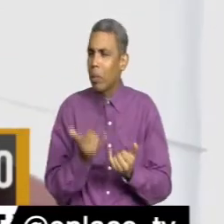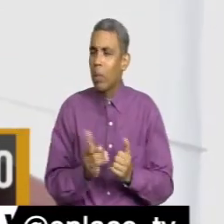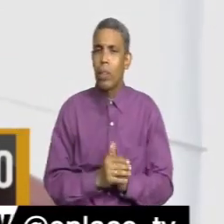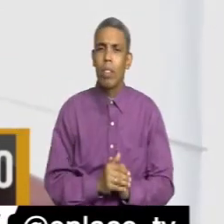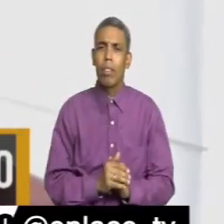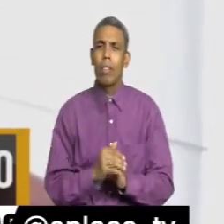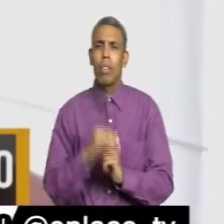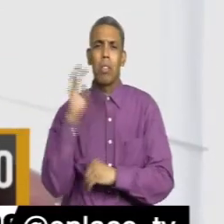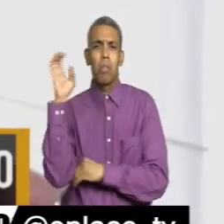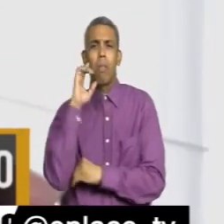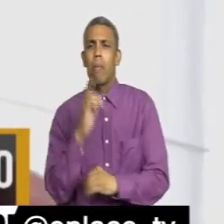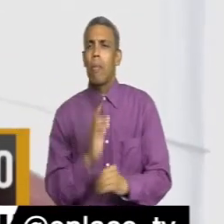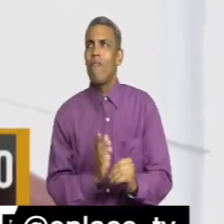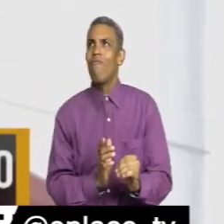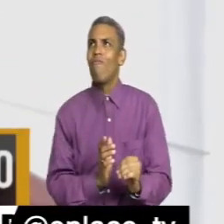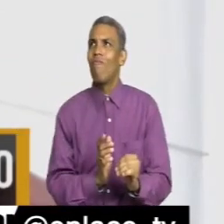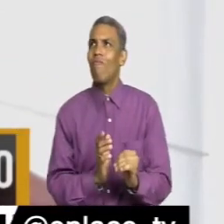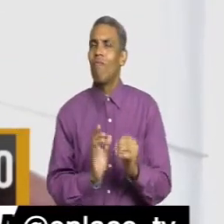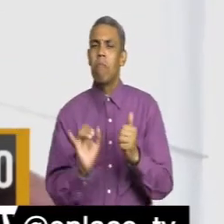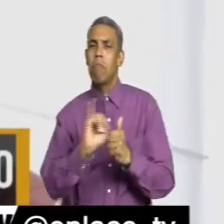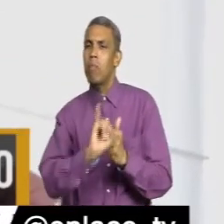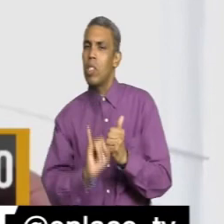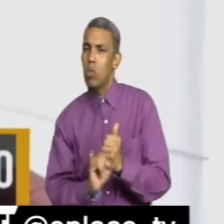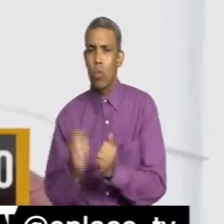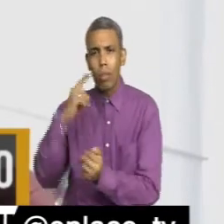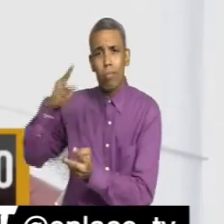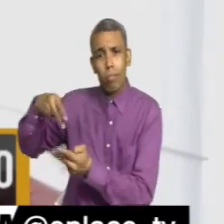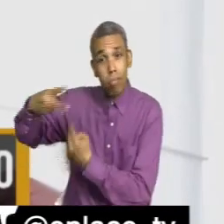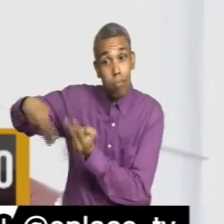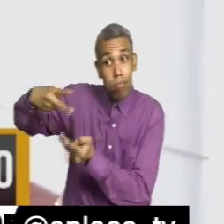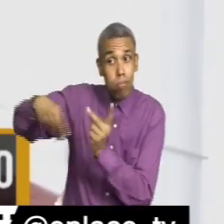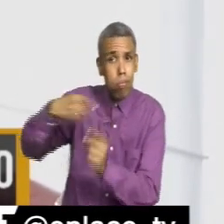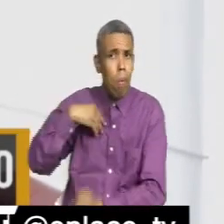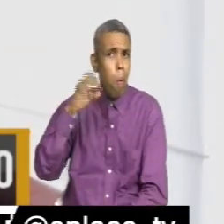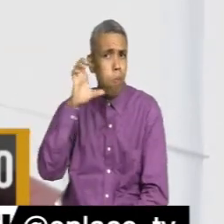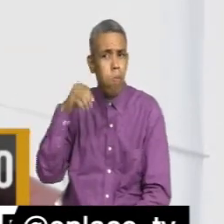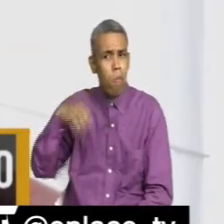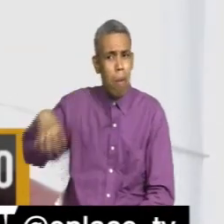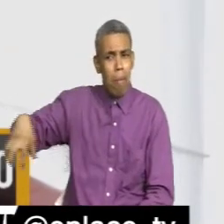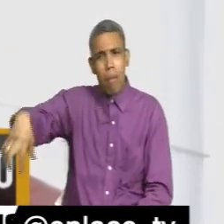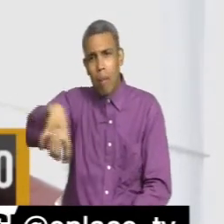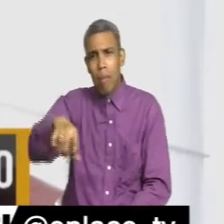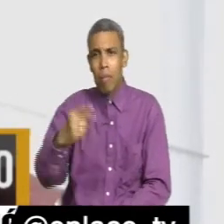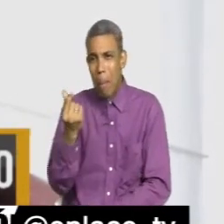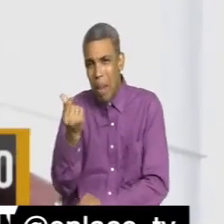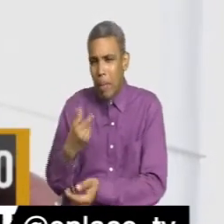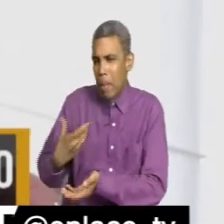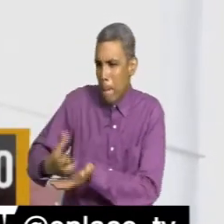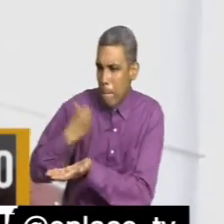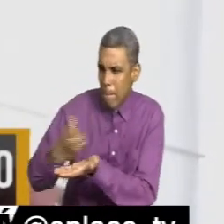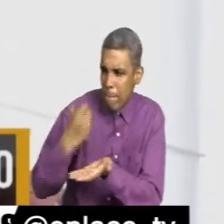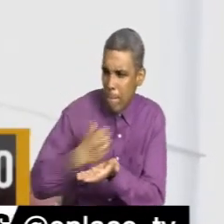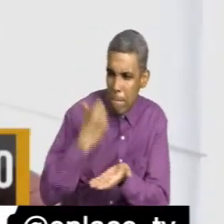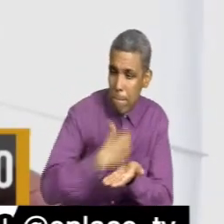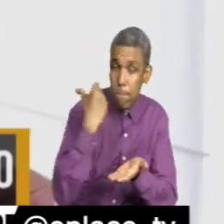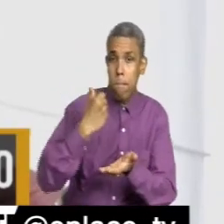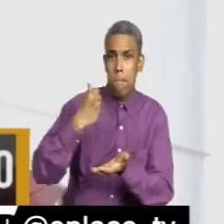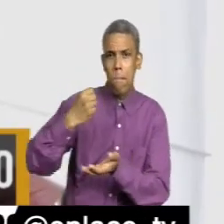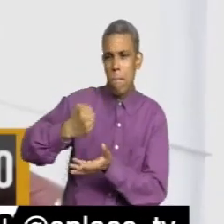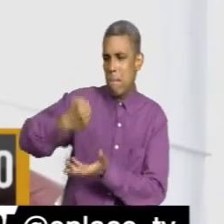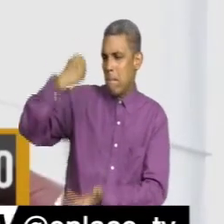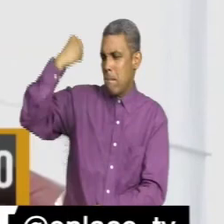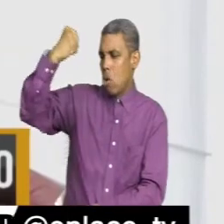esta cartera que está generando los mayores ingresos al país, que si ustedes ven en todo lo que tiene que ver con